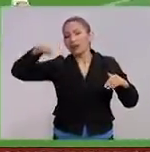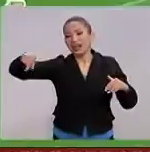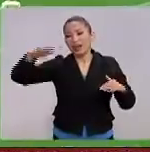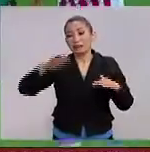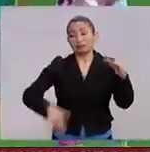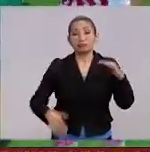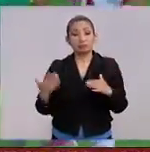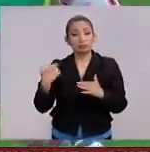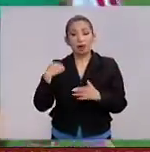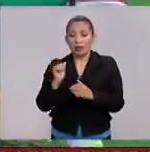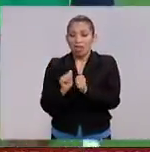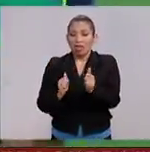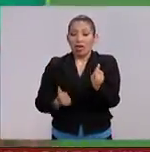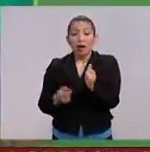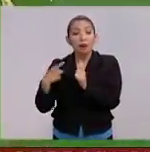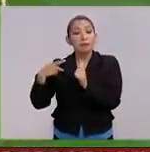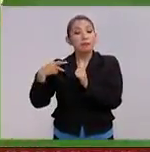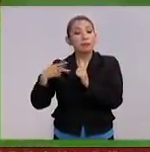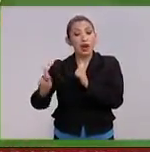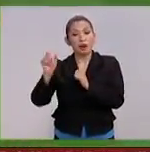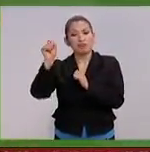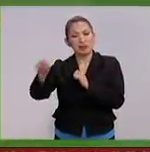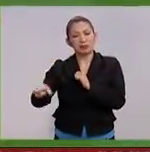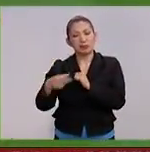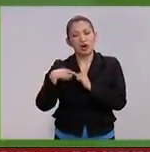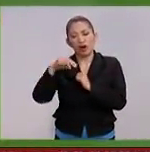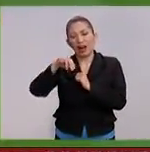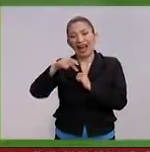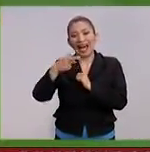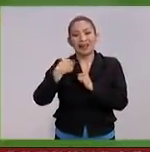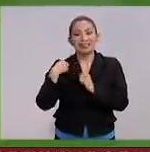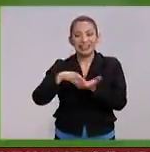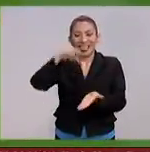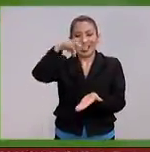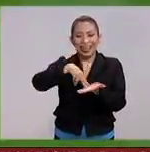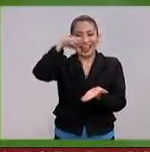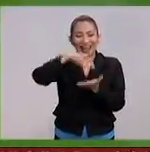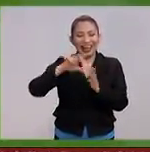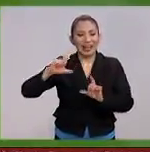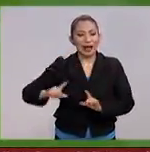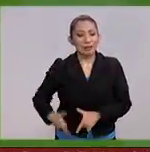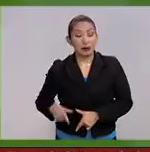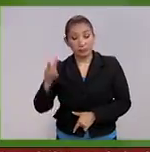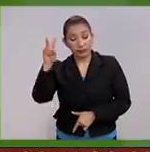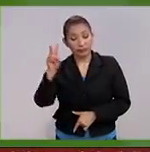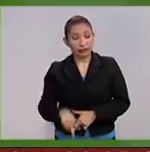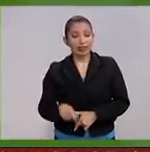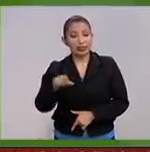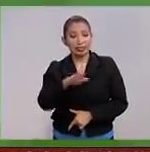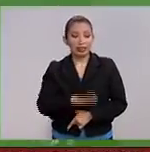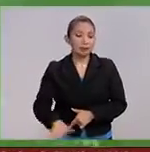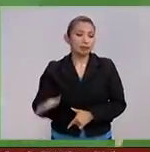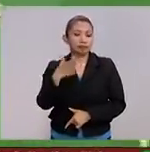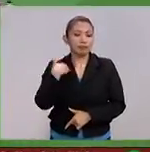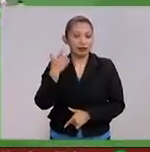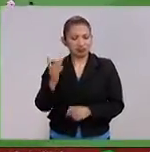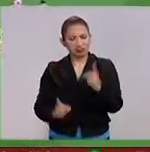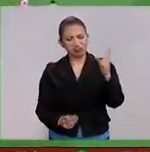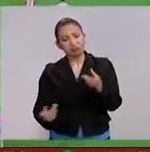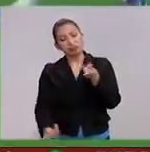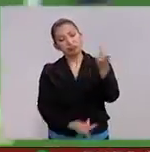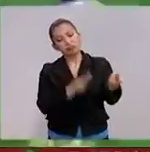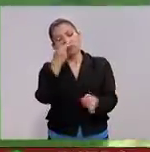con el camión bueno pues el propio nacho ambríz festejaba como si hubiera sido campeón la realidad es que pues se le cuestionó